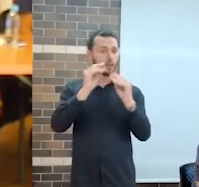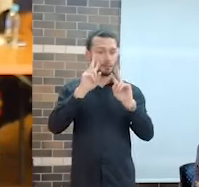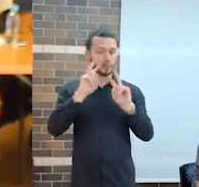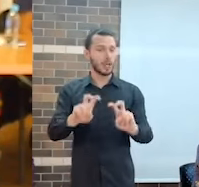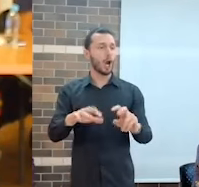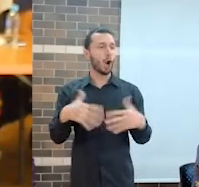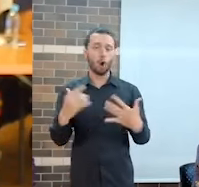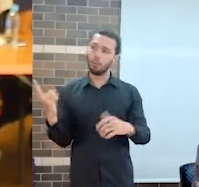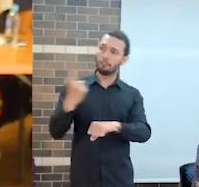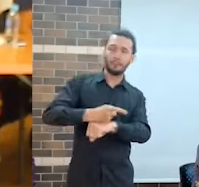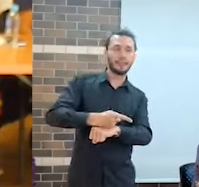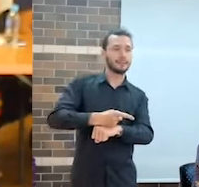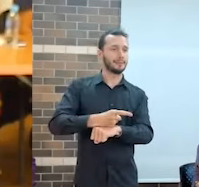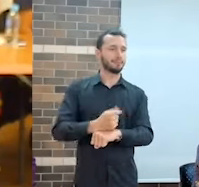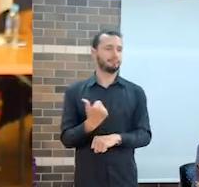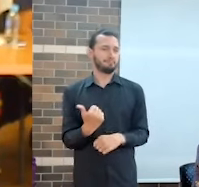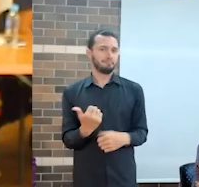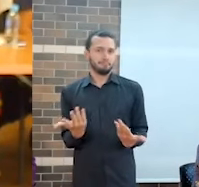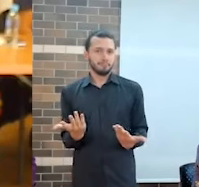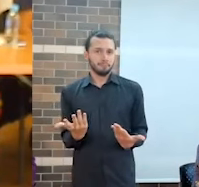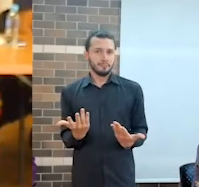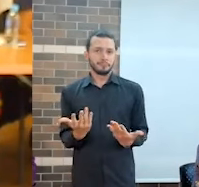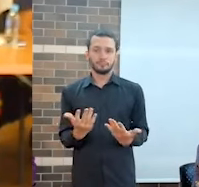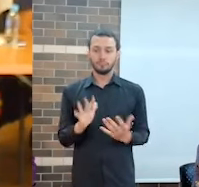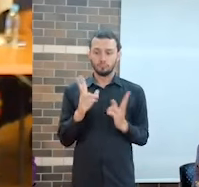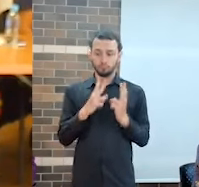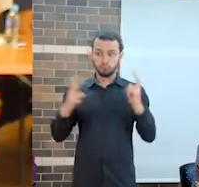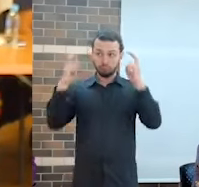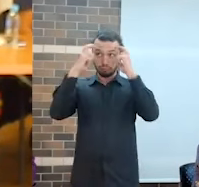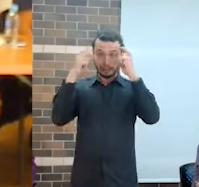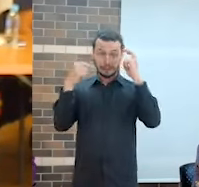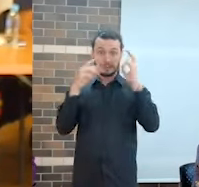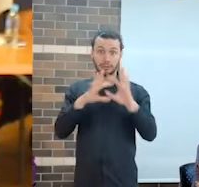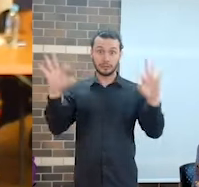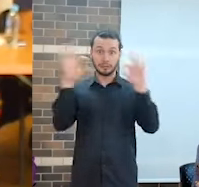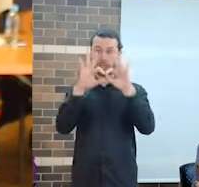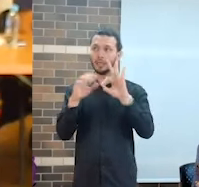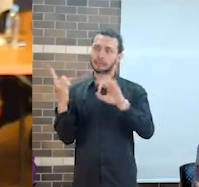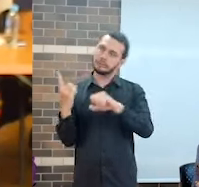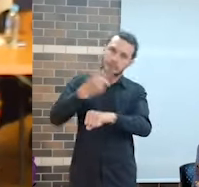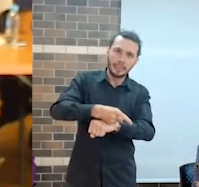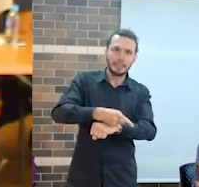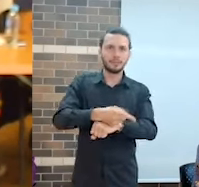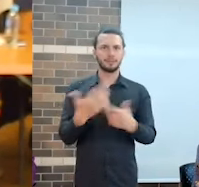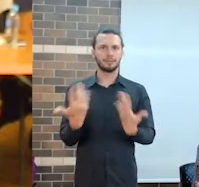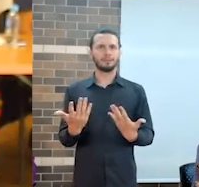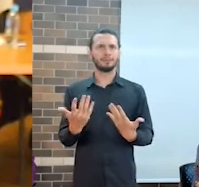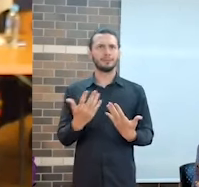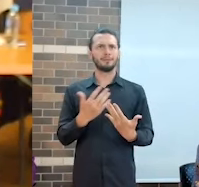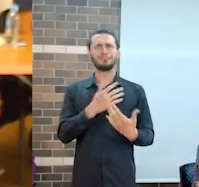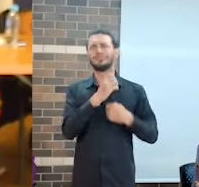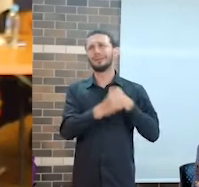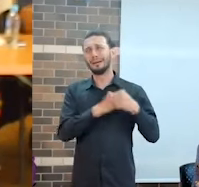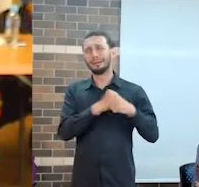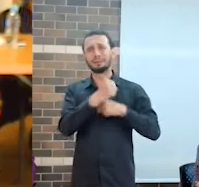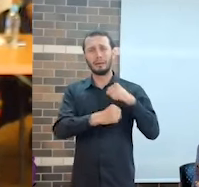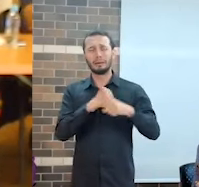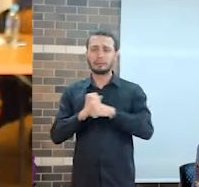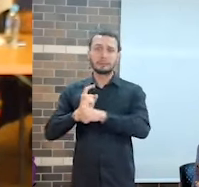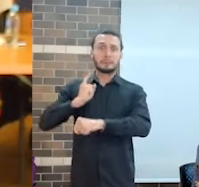una forma de conocimiento, y ha sido un conocimiento que ha sido hegemónico y ha desconocido